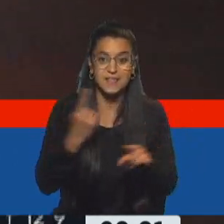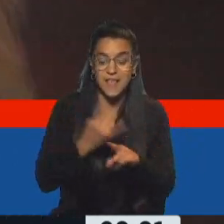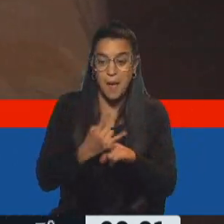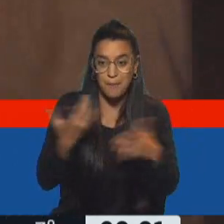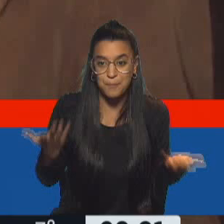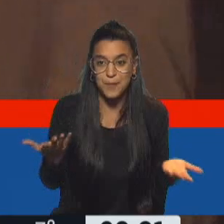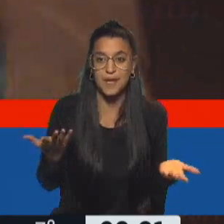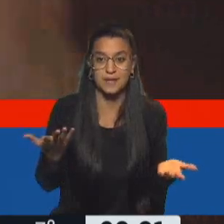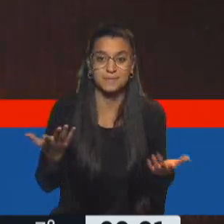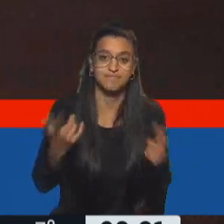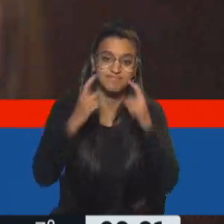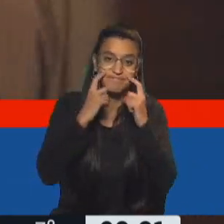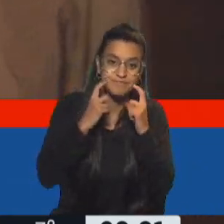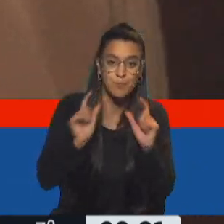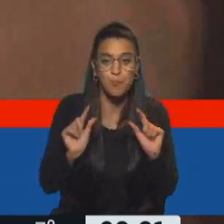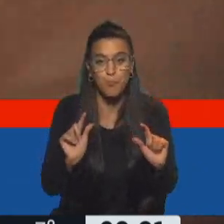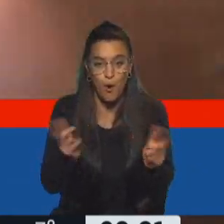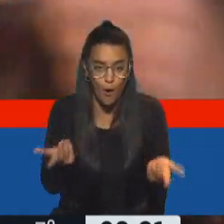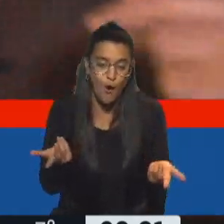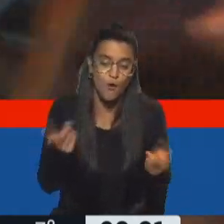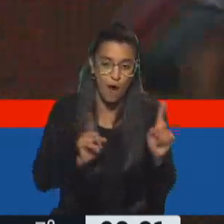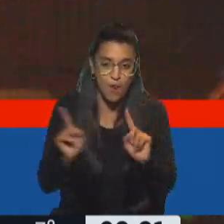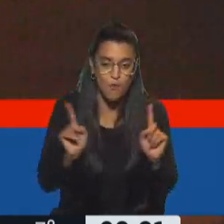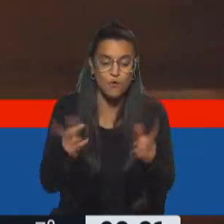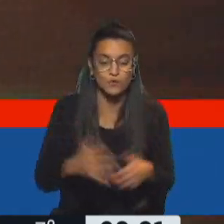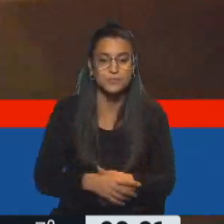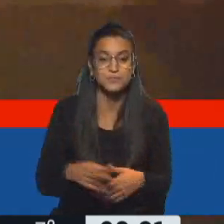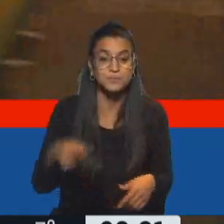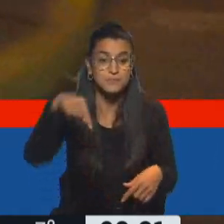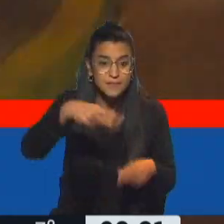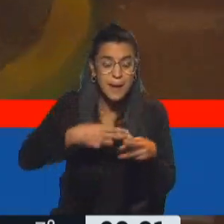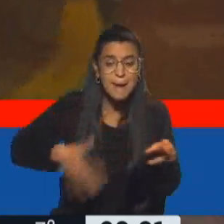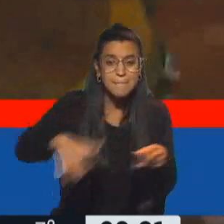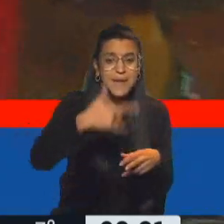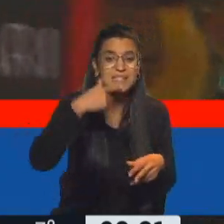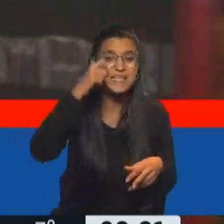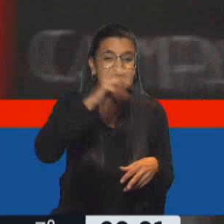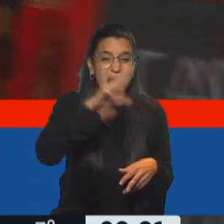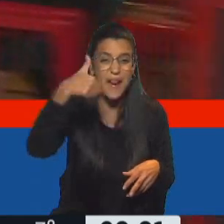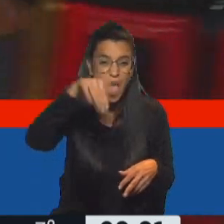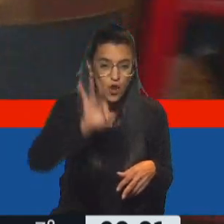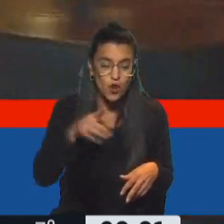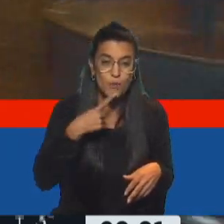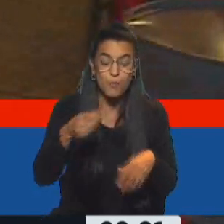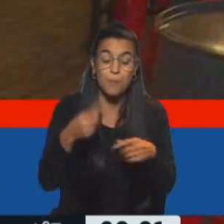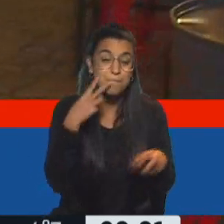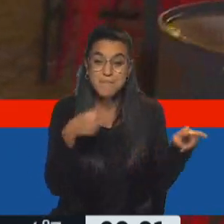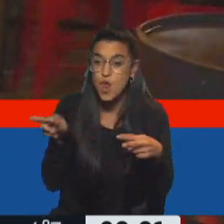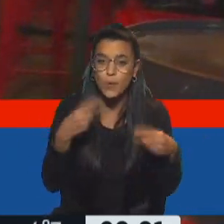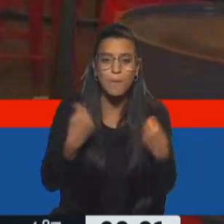sale un poquito de la regla. Ahora estamos en Plaza Serrano. Miro bien porque acá pasan las bicicletas de envío